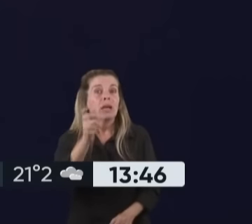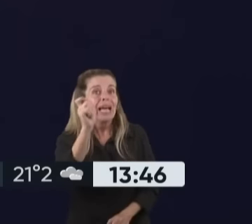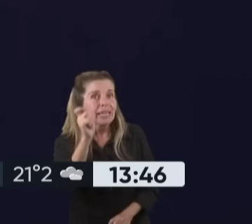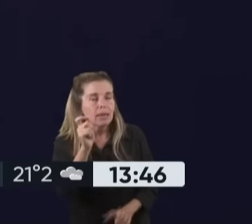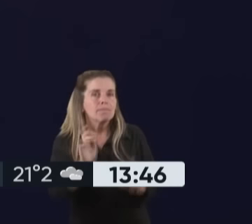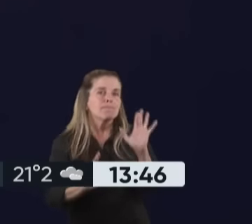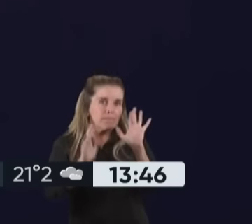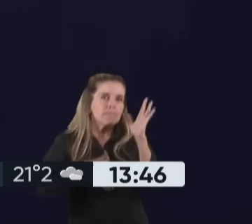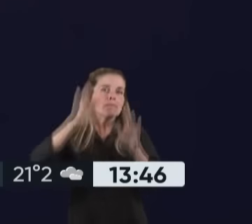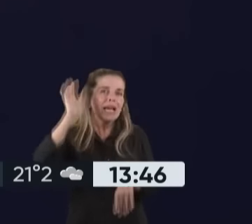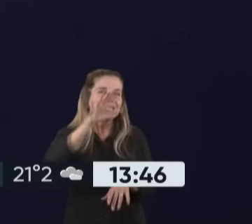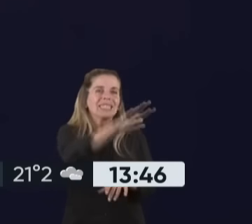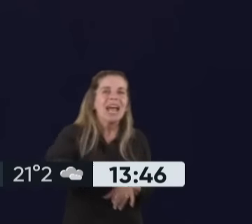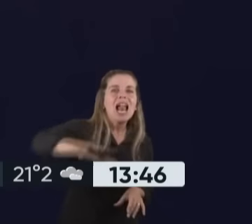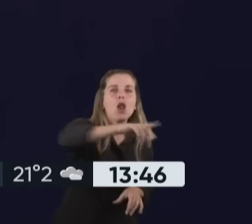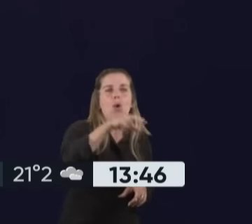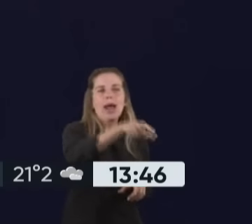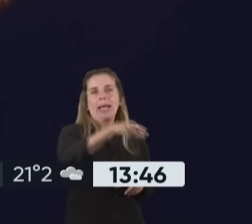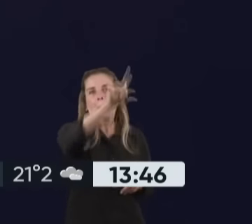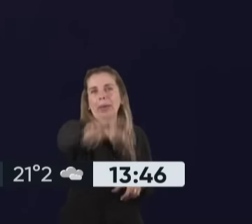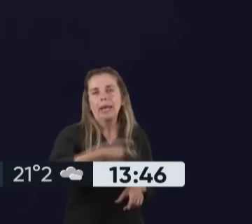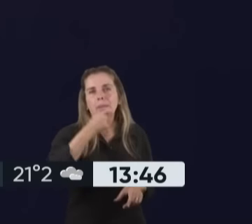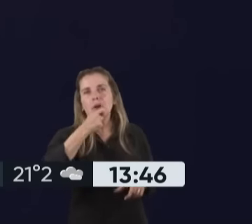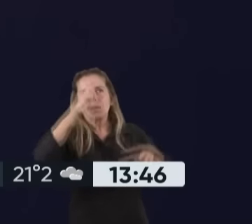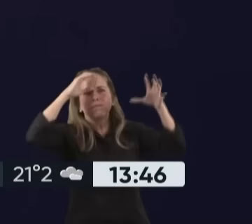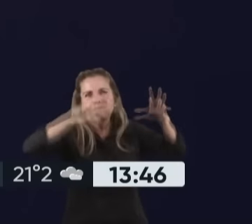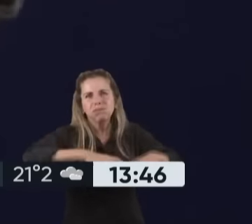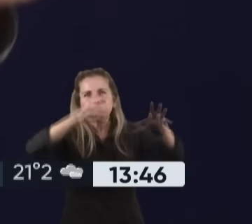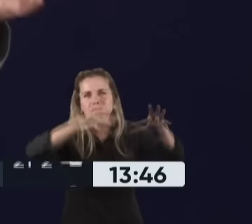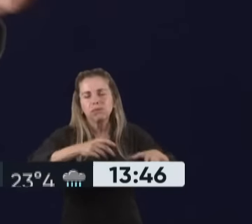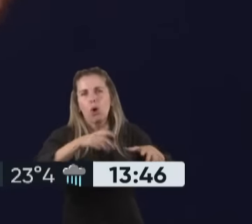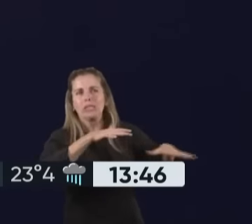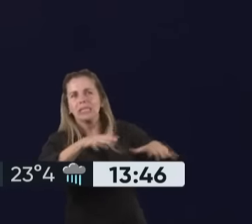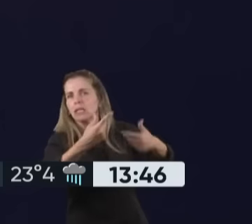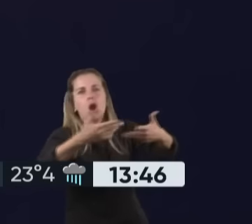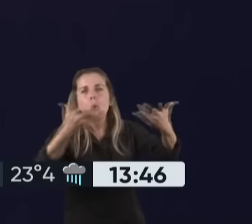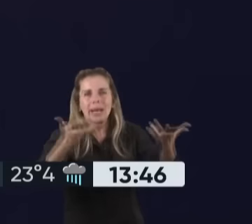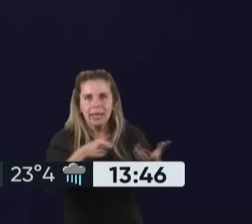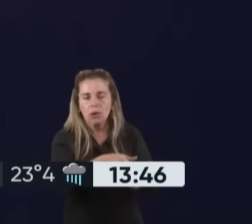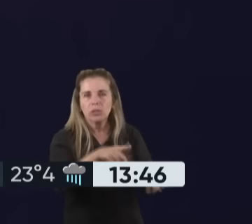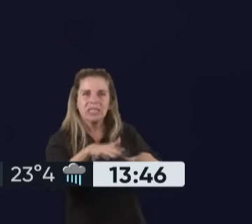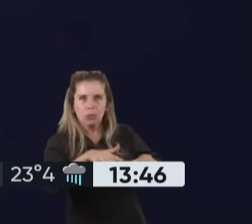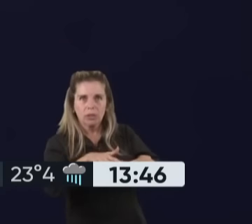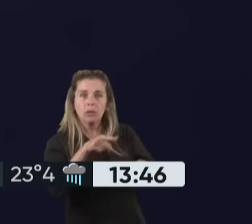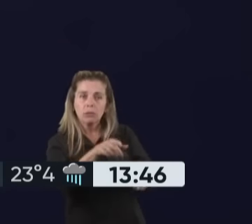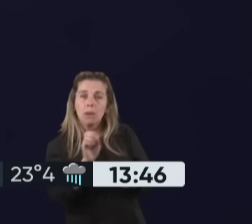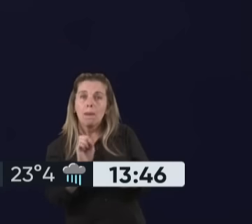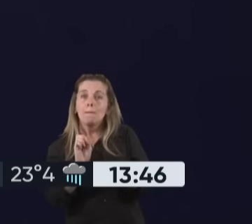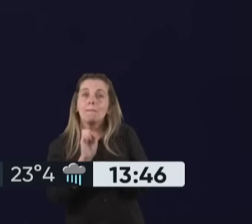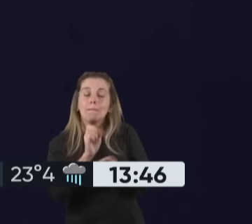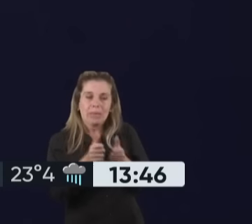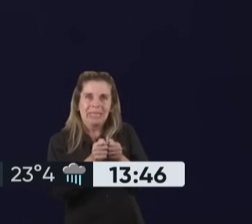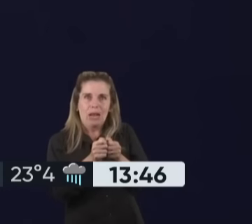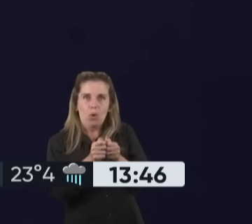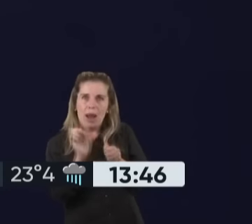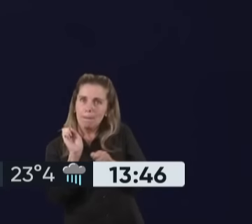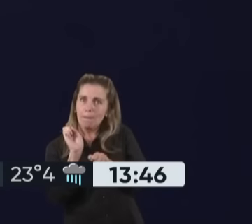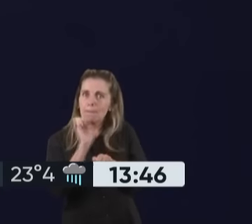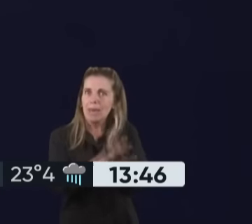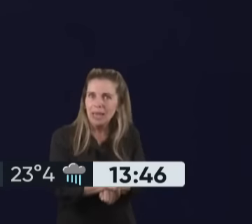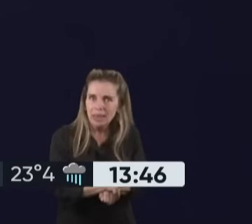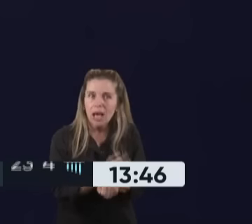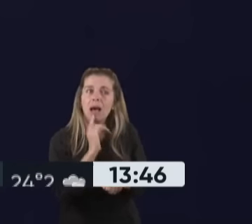zona afectada. Para eso hay un sistema de georreferenciación donde se le manda el mensaje al público